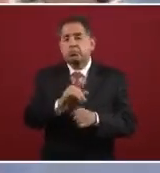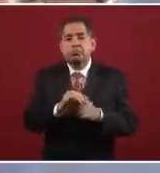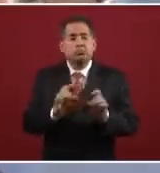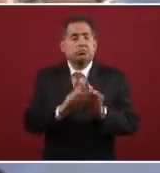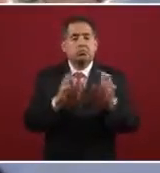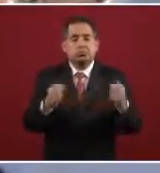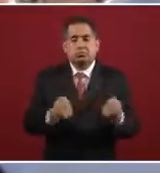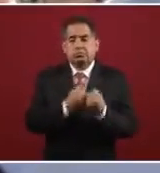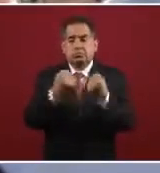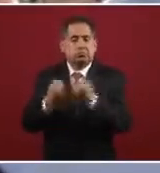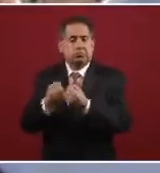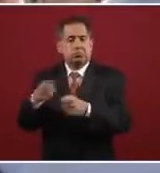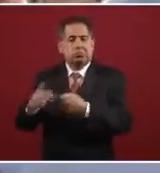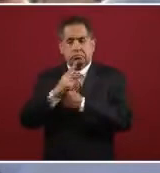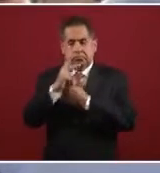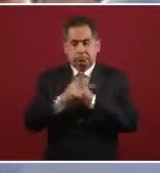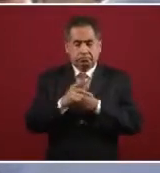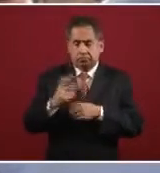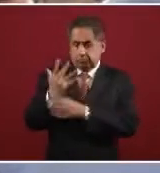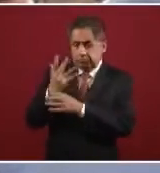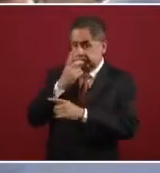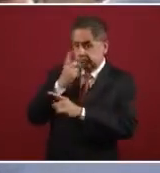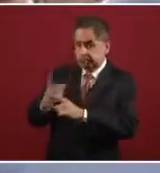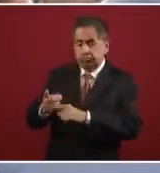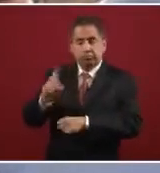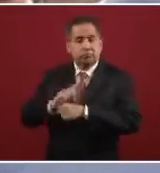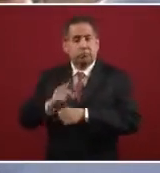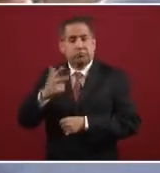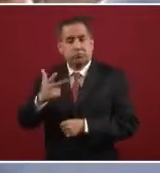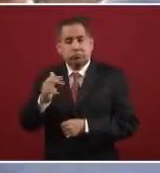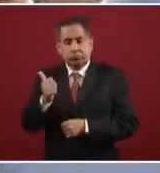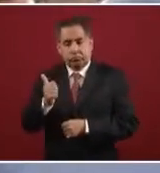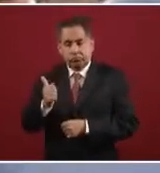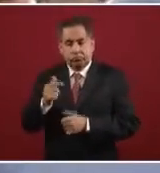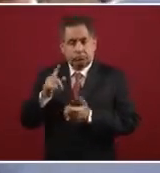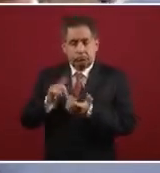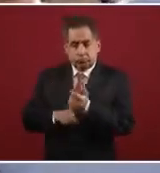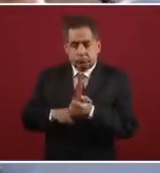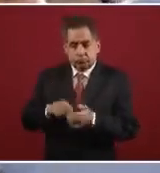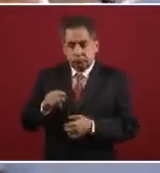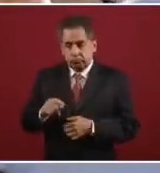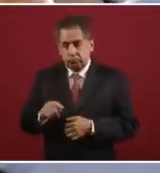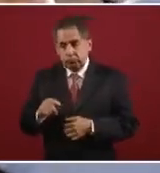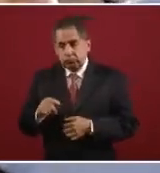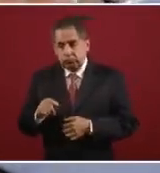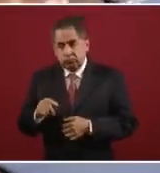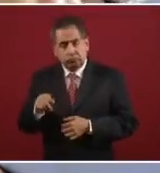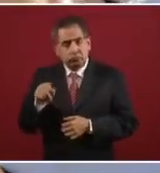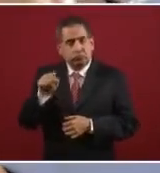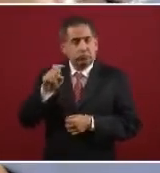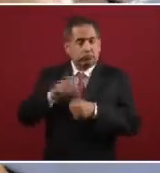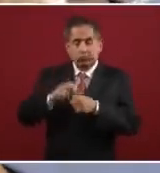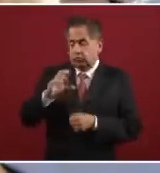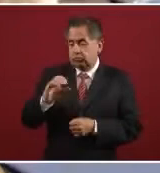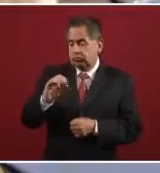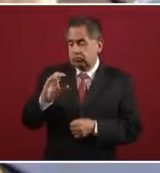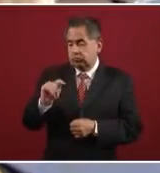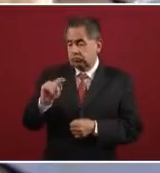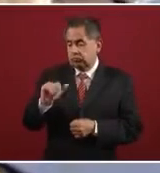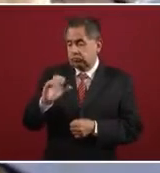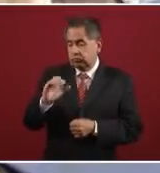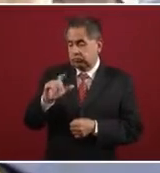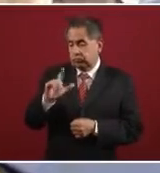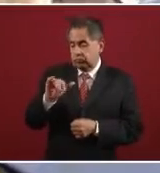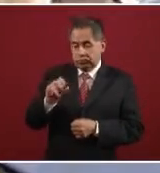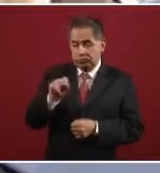varios estados del país. Y cito, el 8 de agosto, la matanza de Uruapan, el 7 de septiembre, lo de Coatzacoalcos, en verdad,